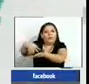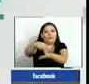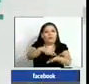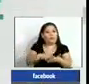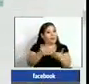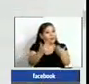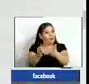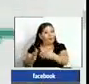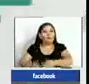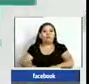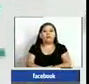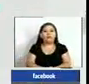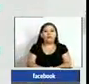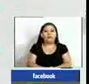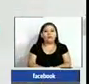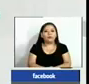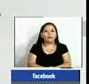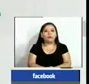nacional.